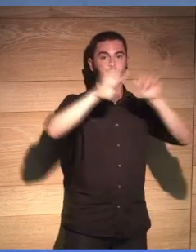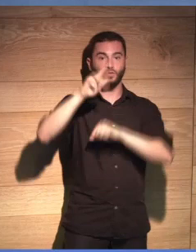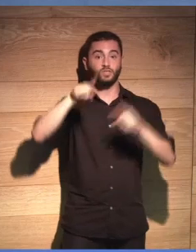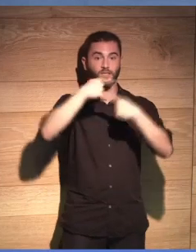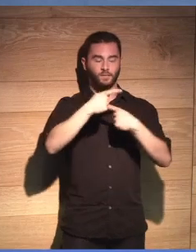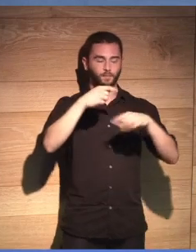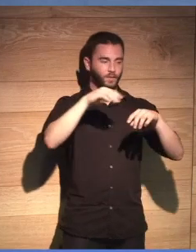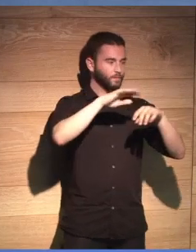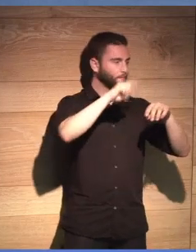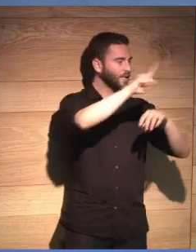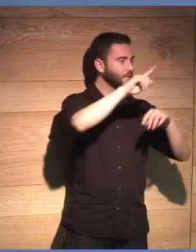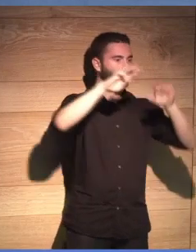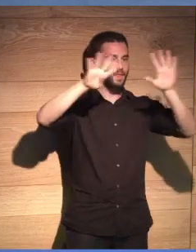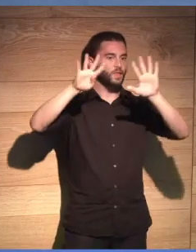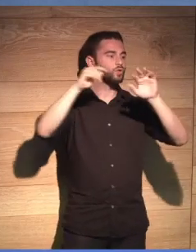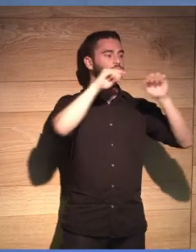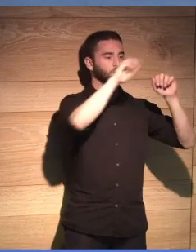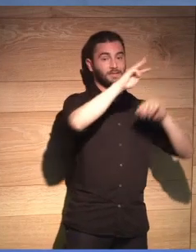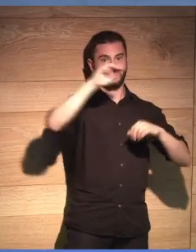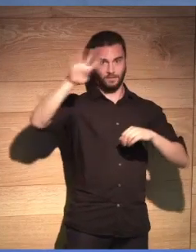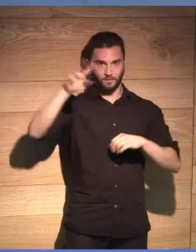Guerra Mundial. Y al final